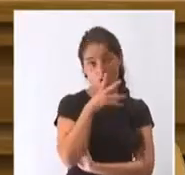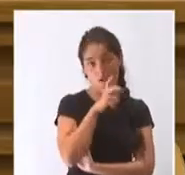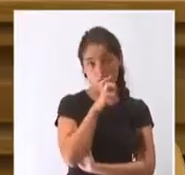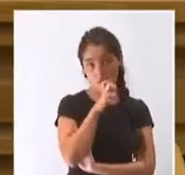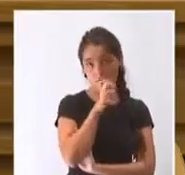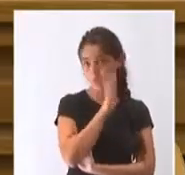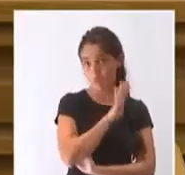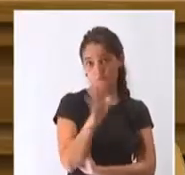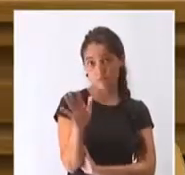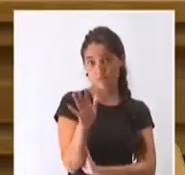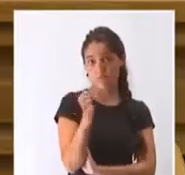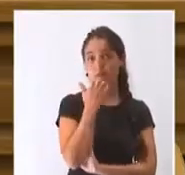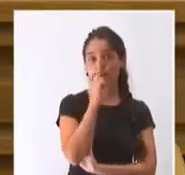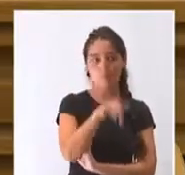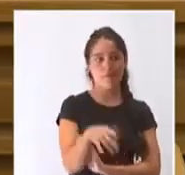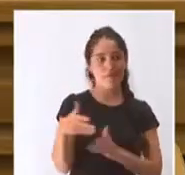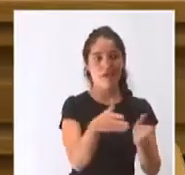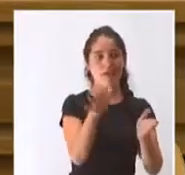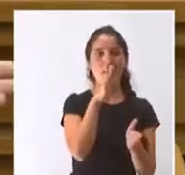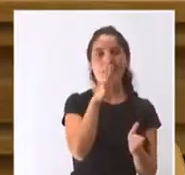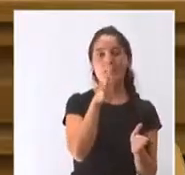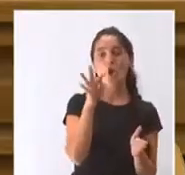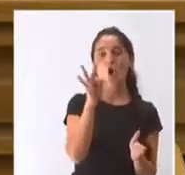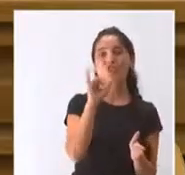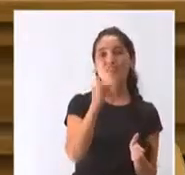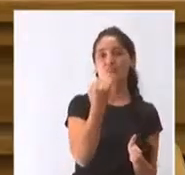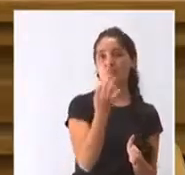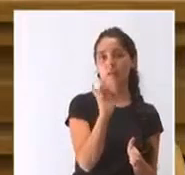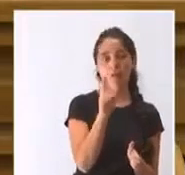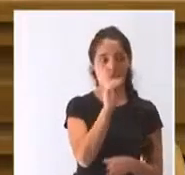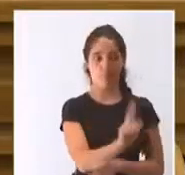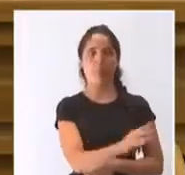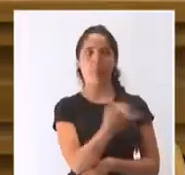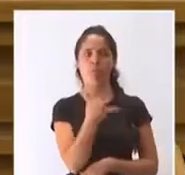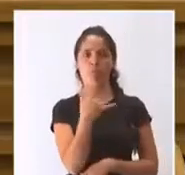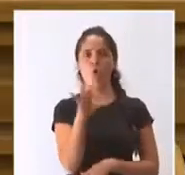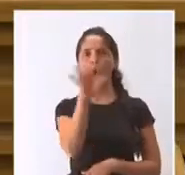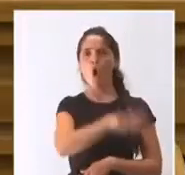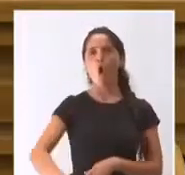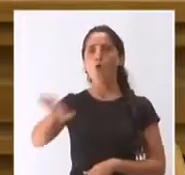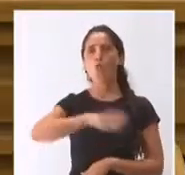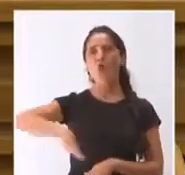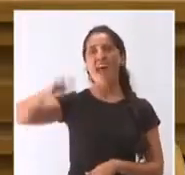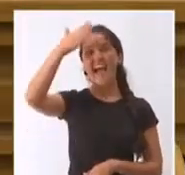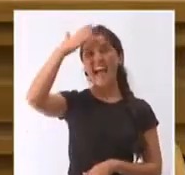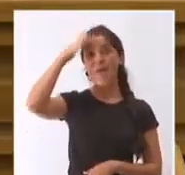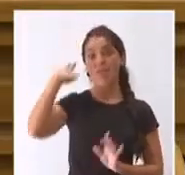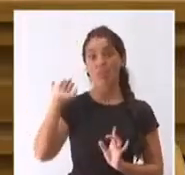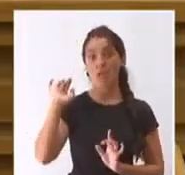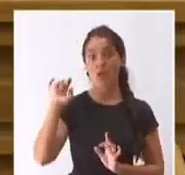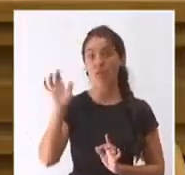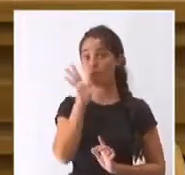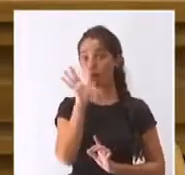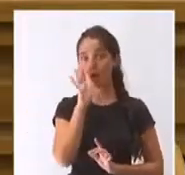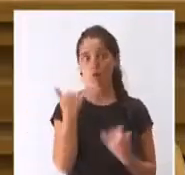ecológico no hay nada más que ver el río tajo aquí o no hay nada más que ver el deterioro de la zona de cabecera que ahora van a